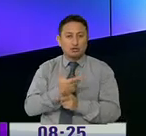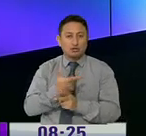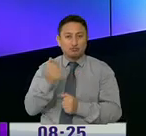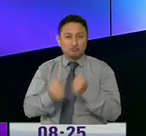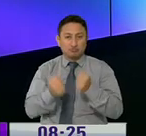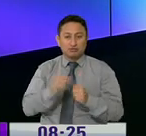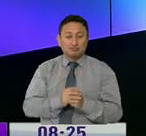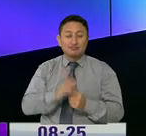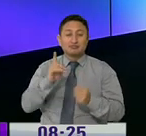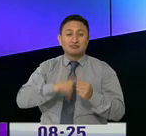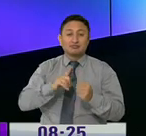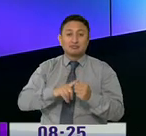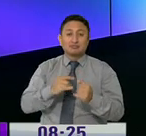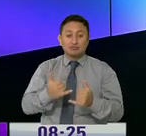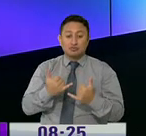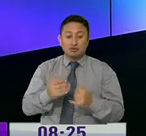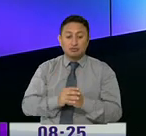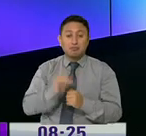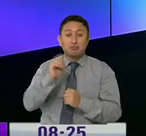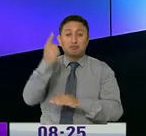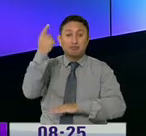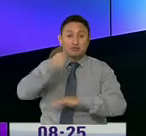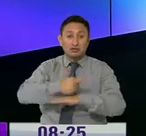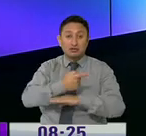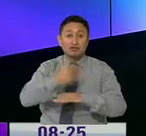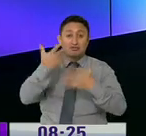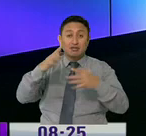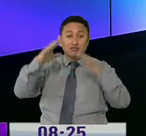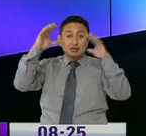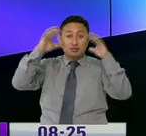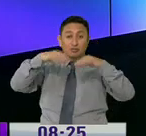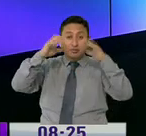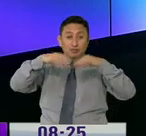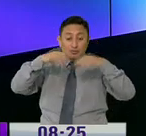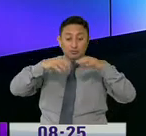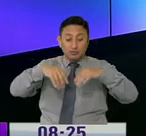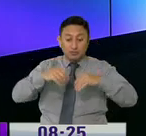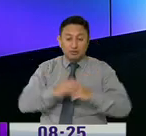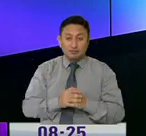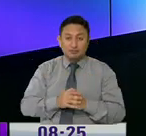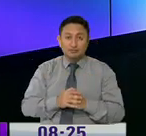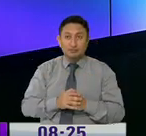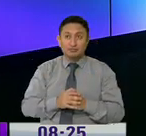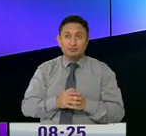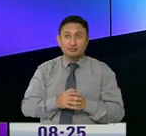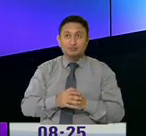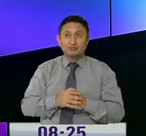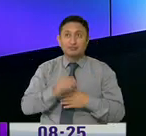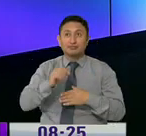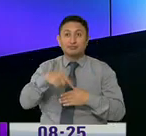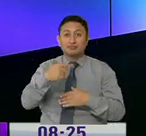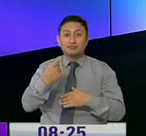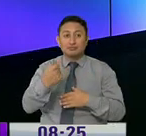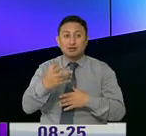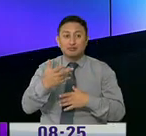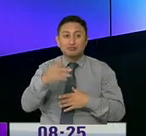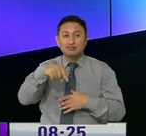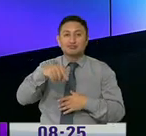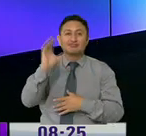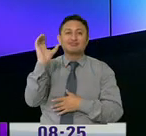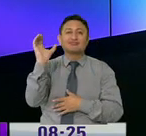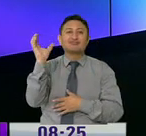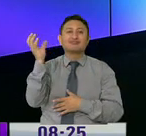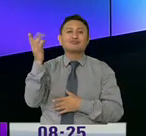manejar. Quito presenta el primer día de invierno, que seguramente será el único de aquí hasta 3 días, porque el clima de Quito es